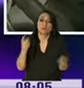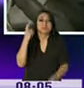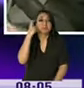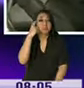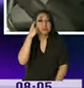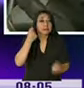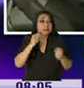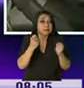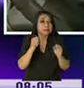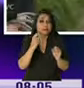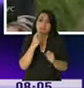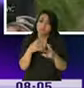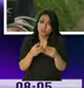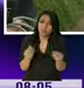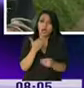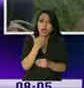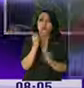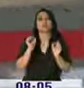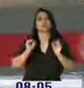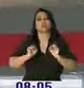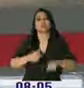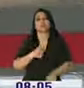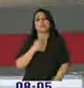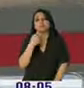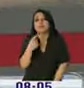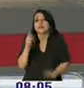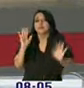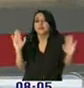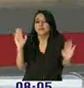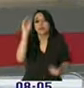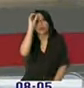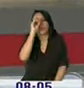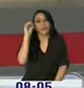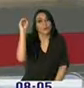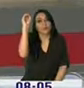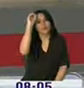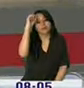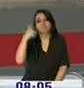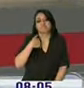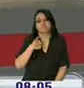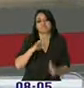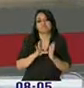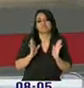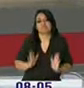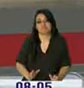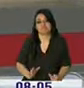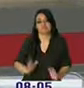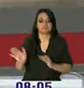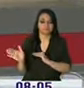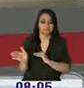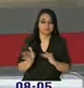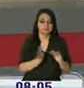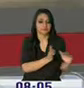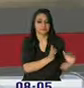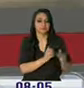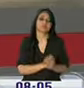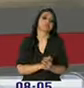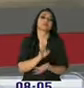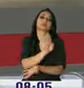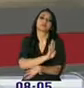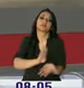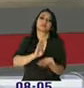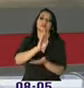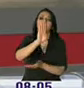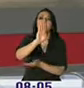hemos encontrado alguna otra solución, digo yo, en mi pensamiento como ciudadano. Moradores del barrio Balcones del Sur, ubicado en el sector